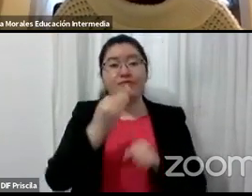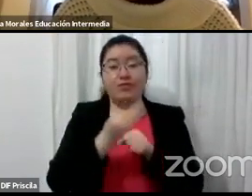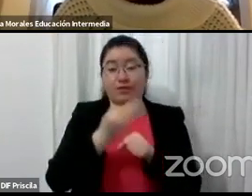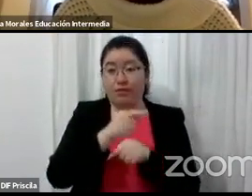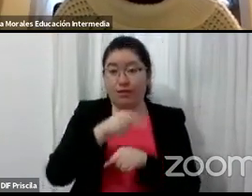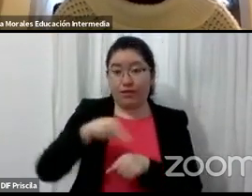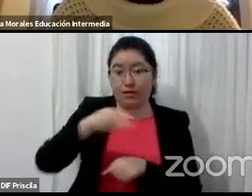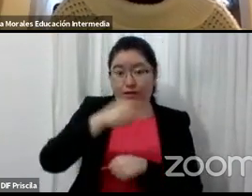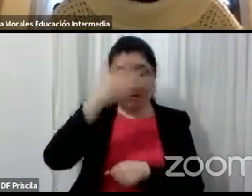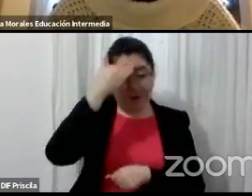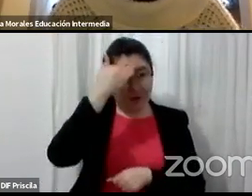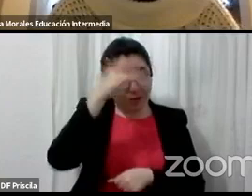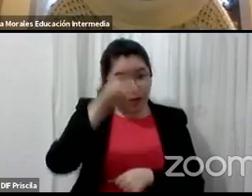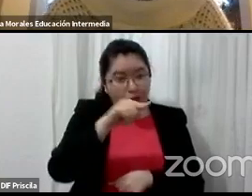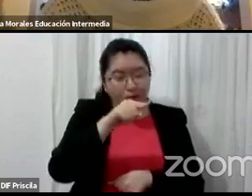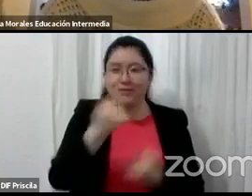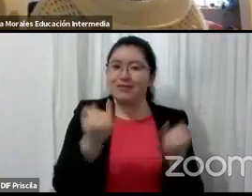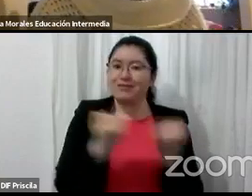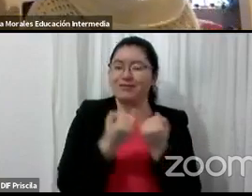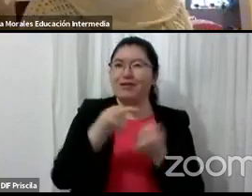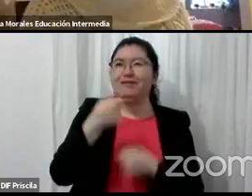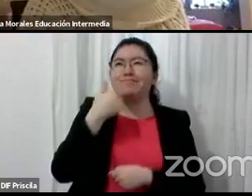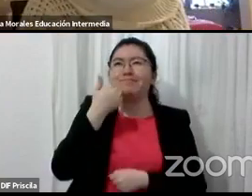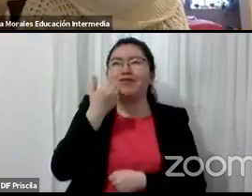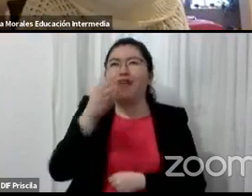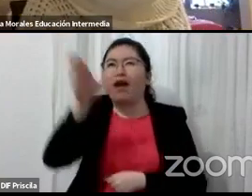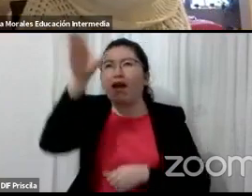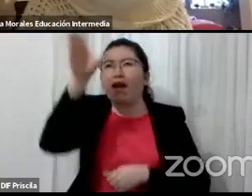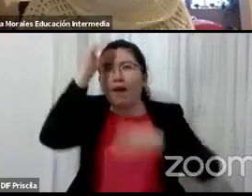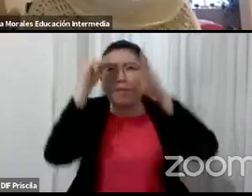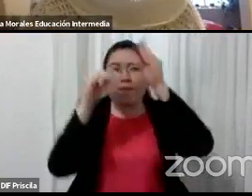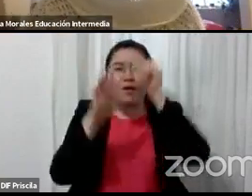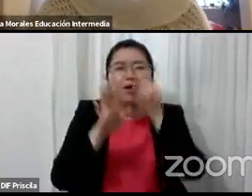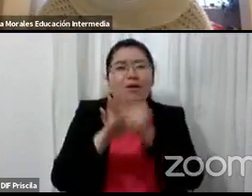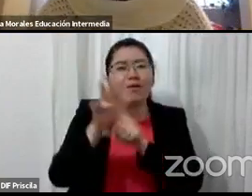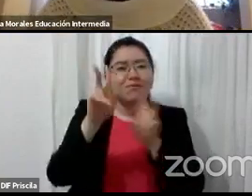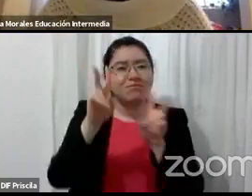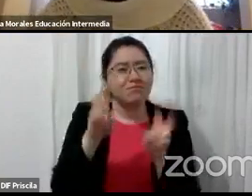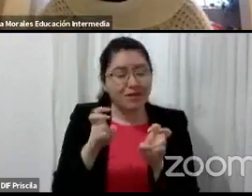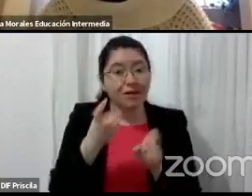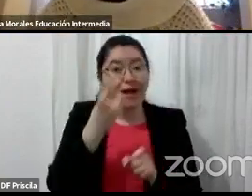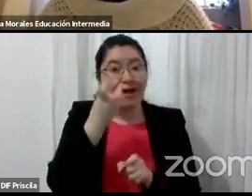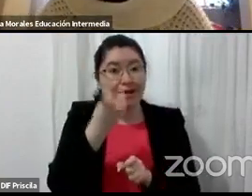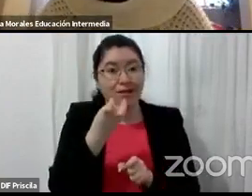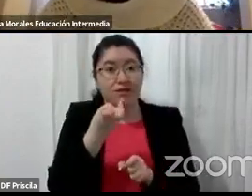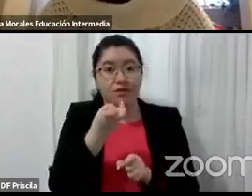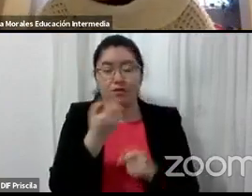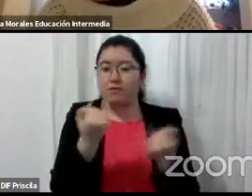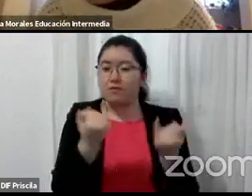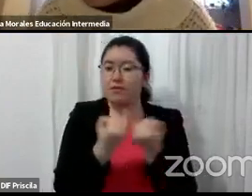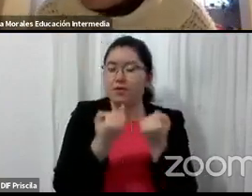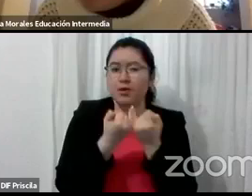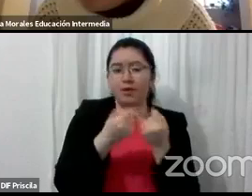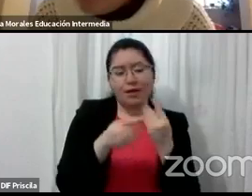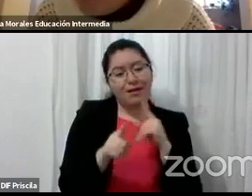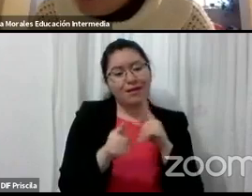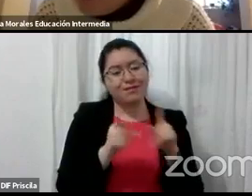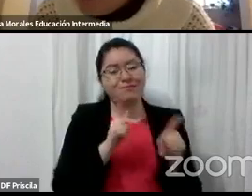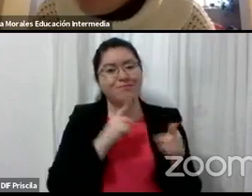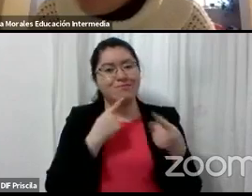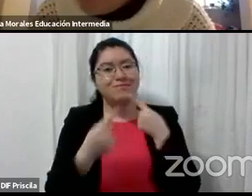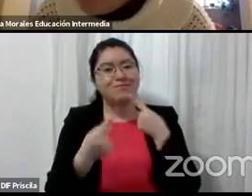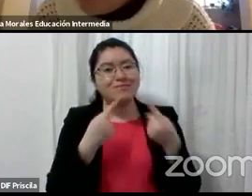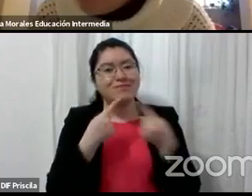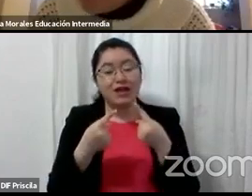también sus inquietudes de conocimiento de las adultas y ponerlas en diálogo con los saberes de las personas